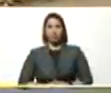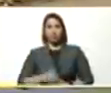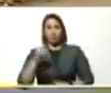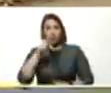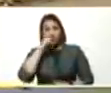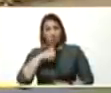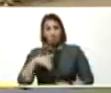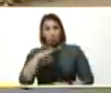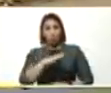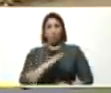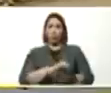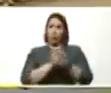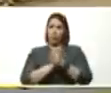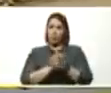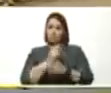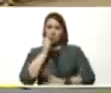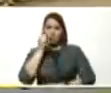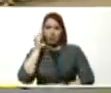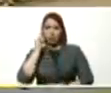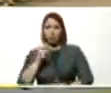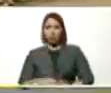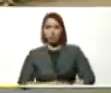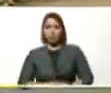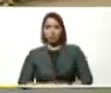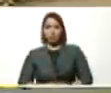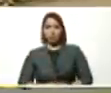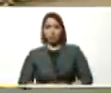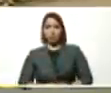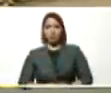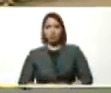los vecinos y vecinas de este